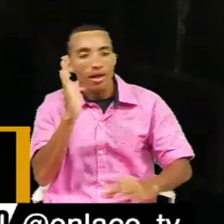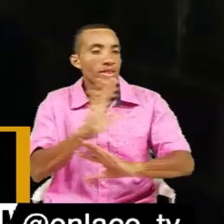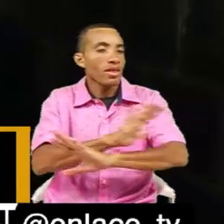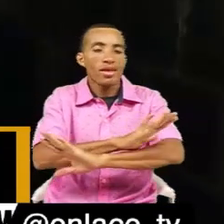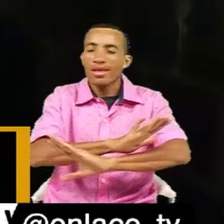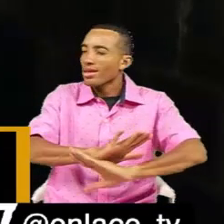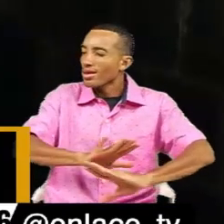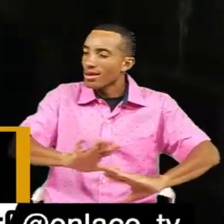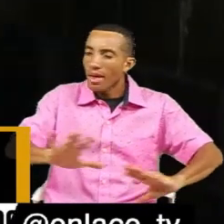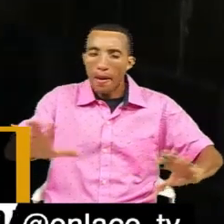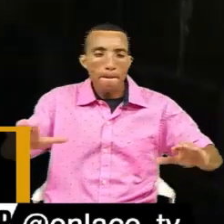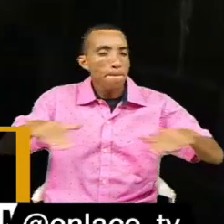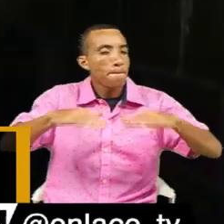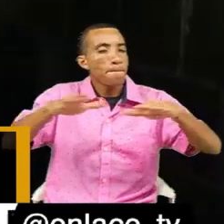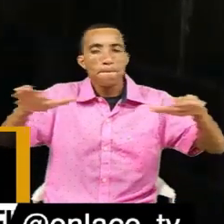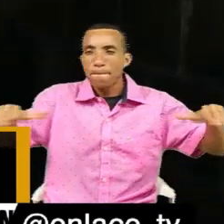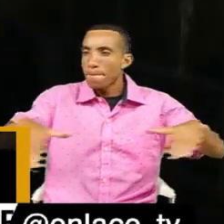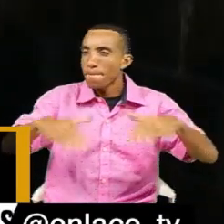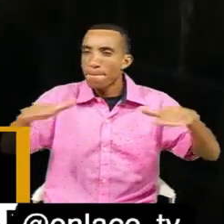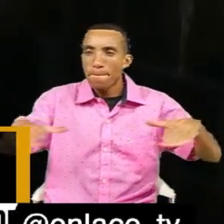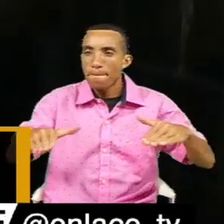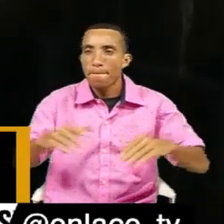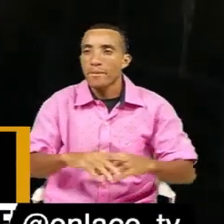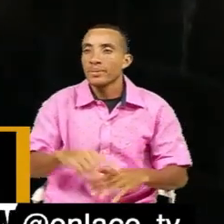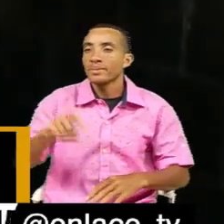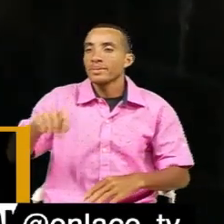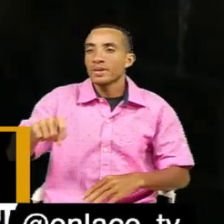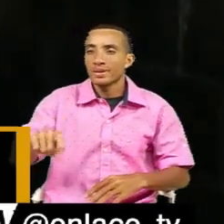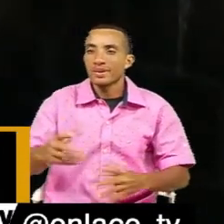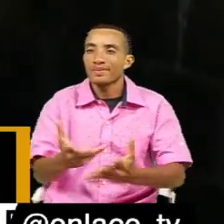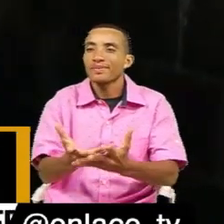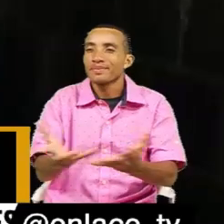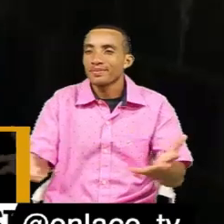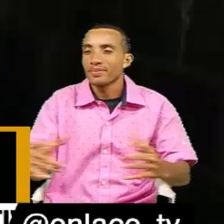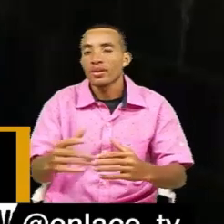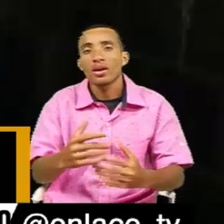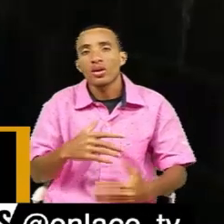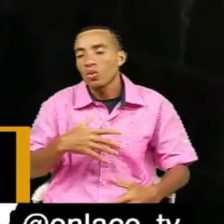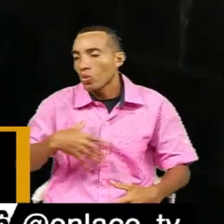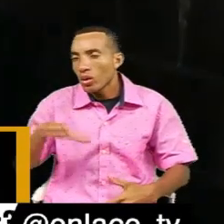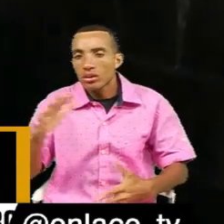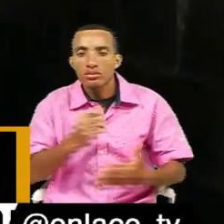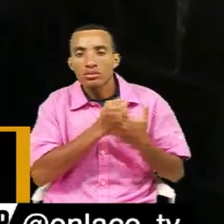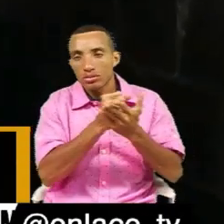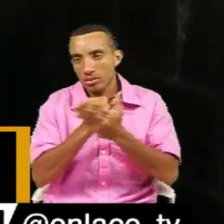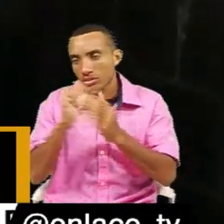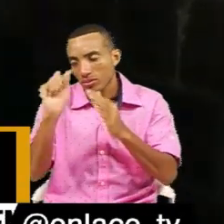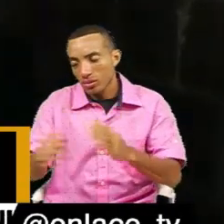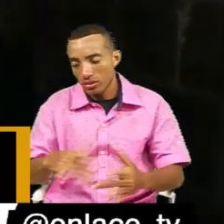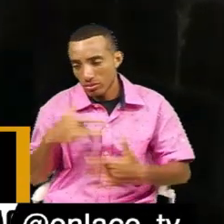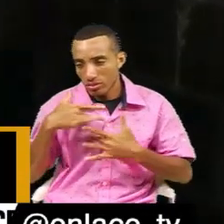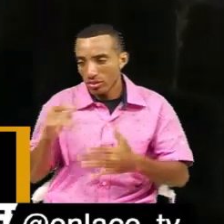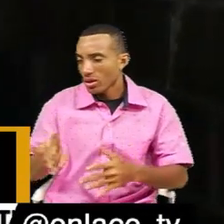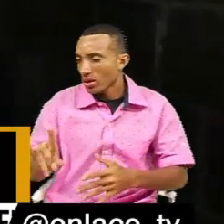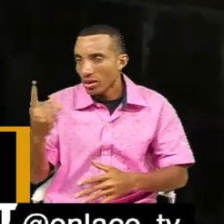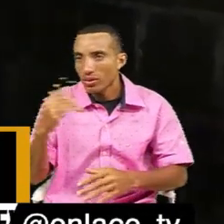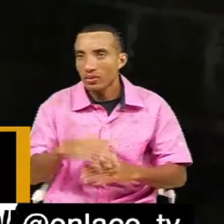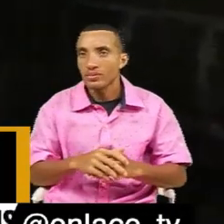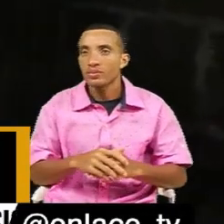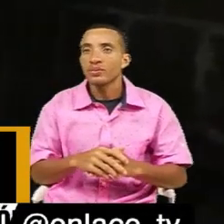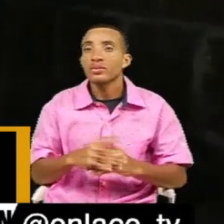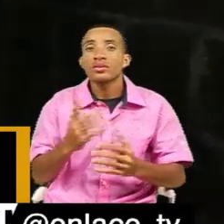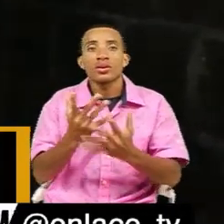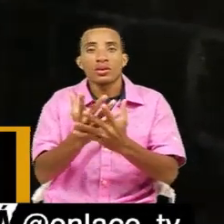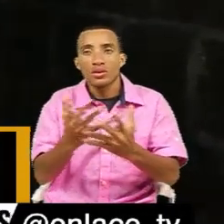literalmente sin nada, así que pues ellos lo que ahorita están requiriendo es de cualquier ayuda que les puedan suministrar los barranqueños, no es específicamente